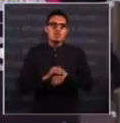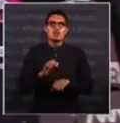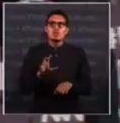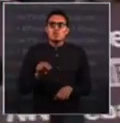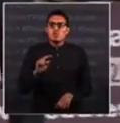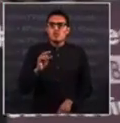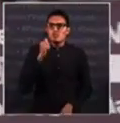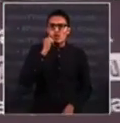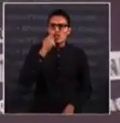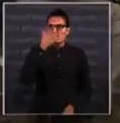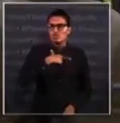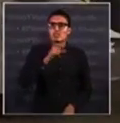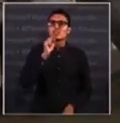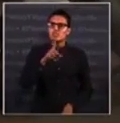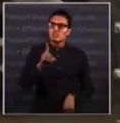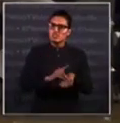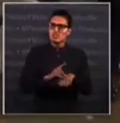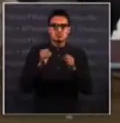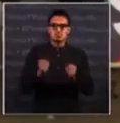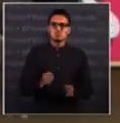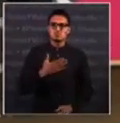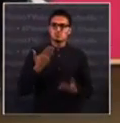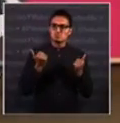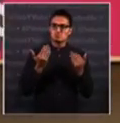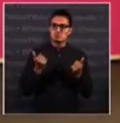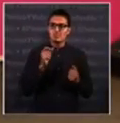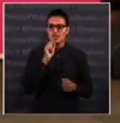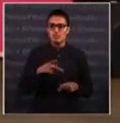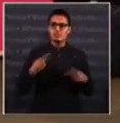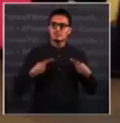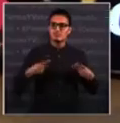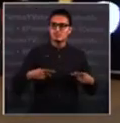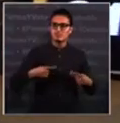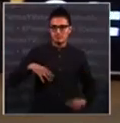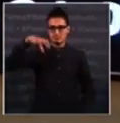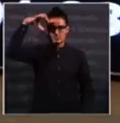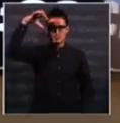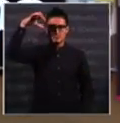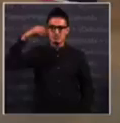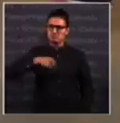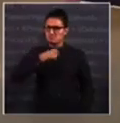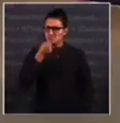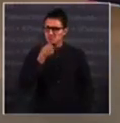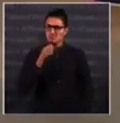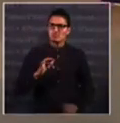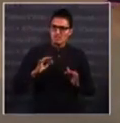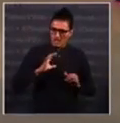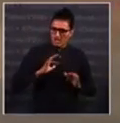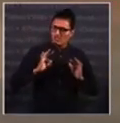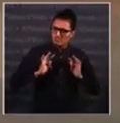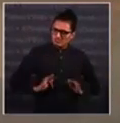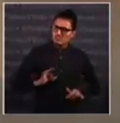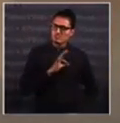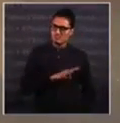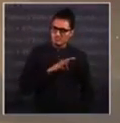día. Y también a las personas adultas, a las de la tercera edad, si están tranquilas y felices